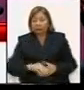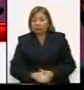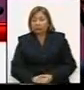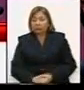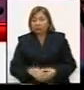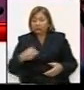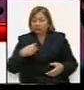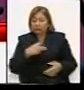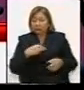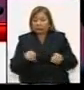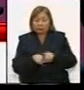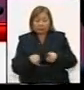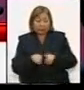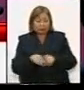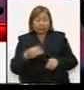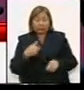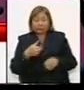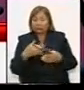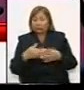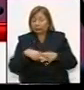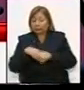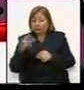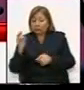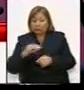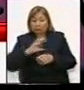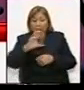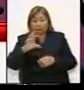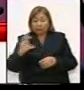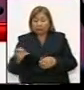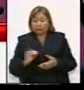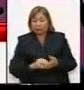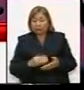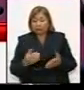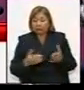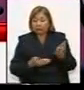nosotros hemos tenido salidas y otros partidos mucho más todavía.